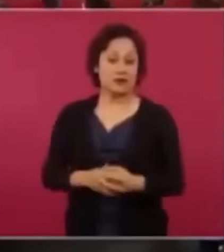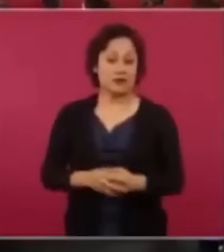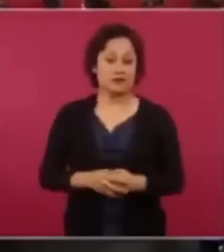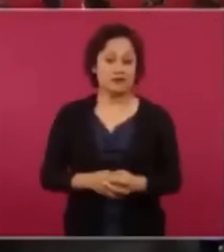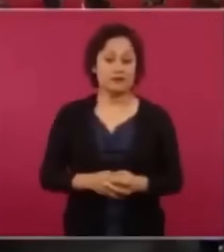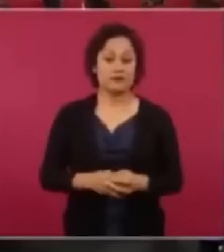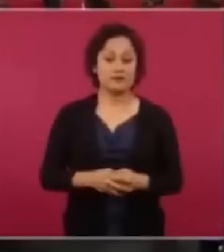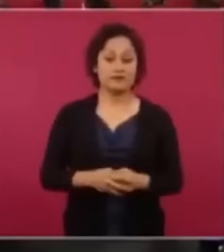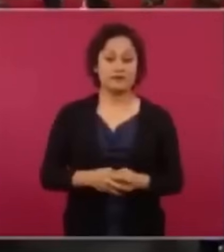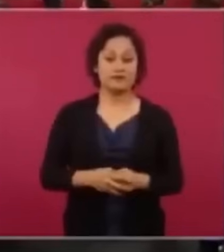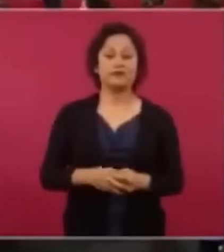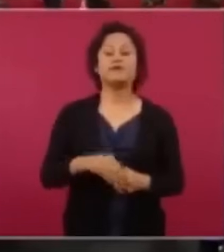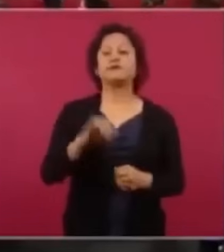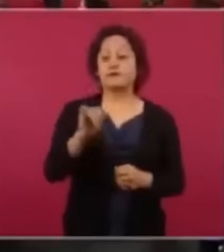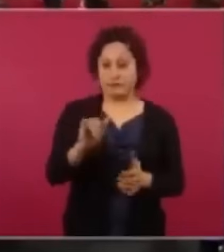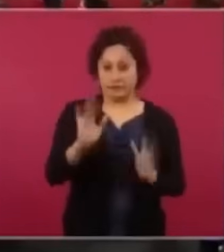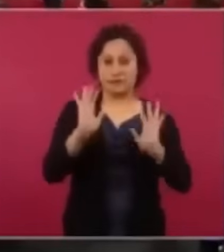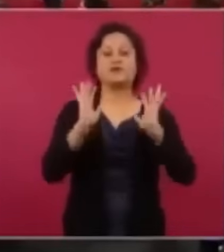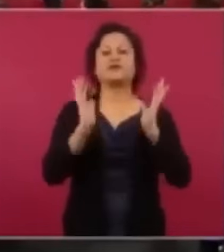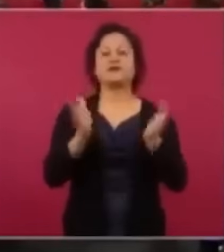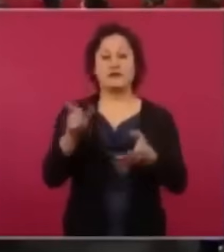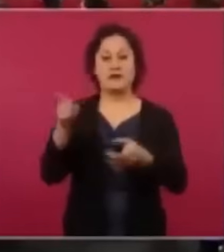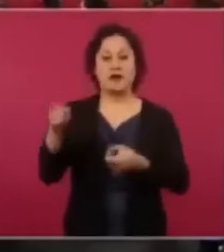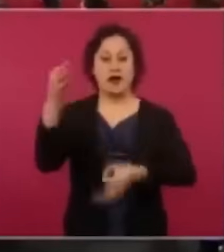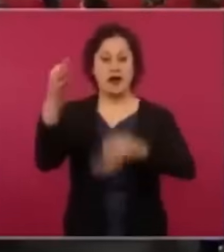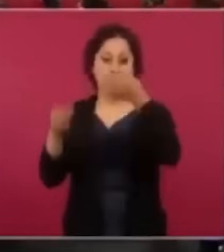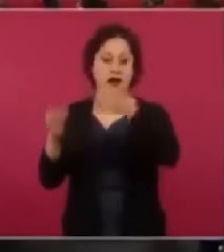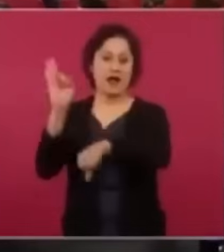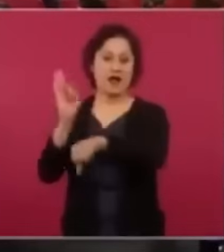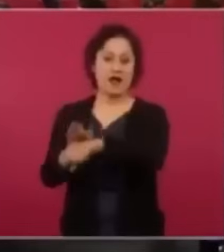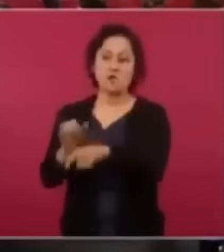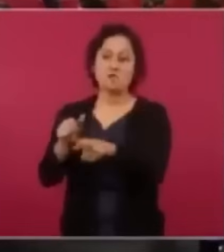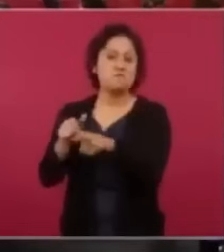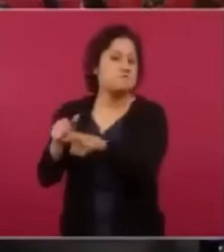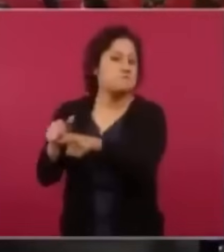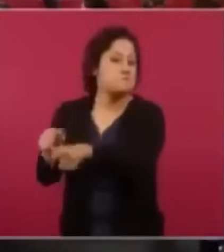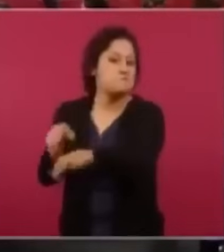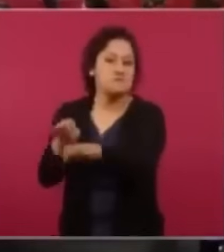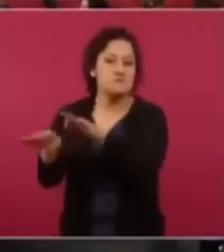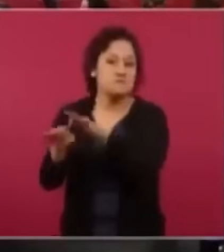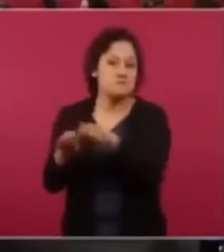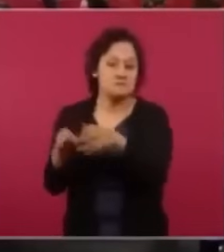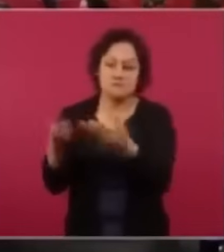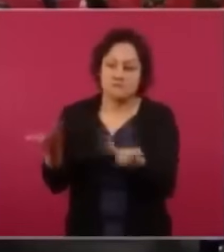Sí, ya consiguió un amparo. Ahí va a seguir, Porfirito.